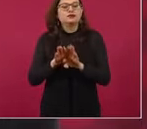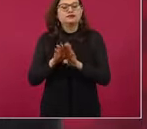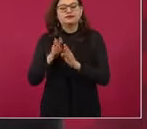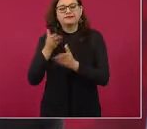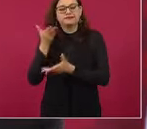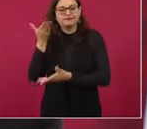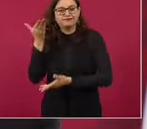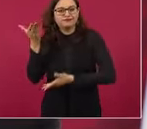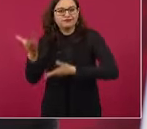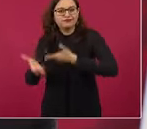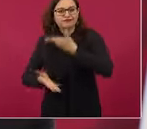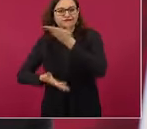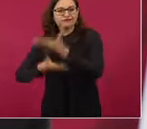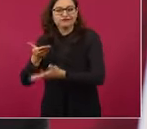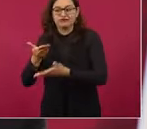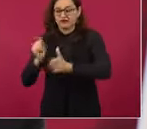es